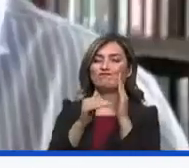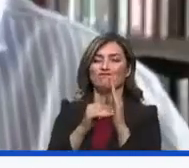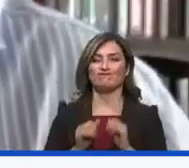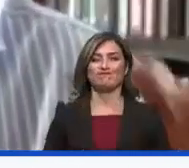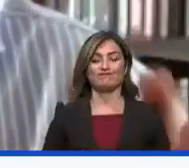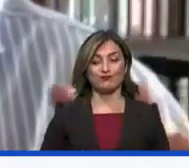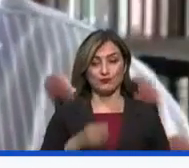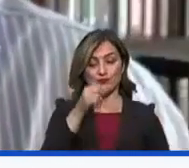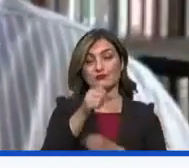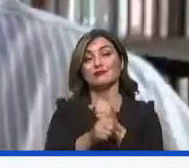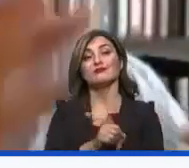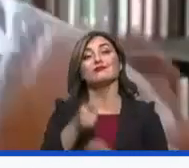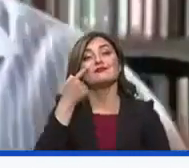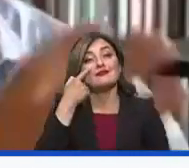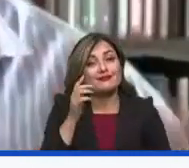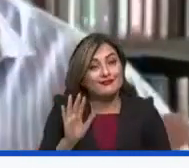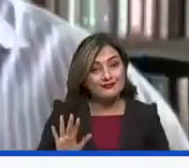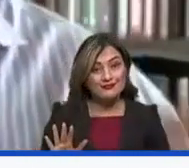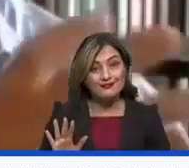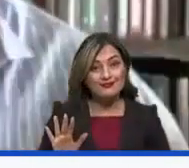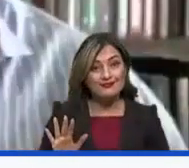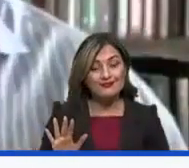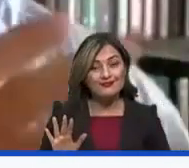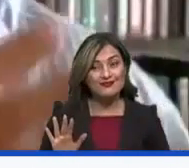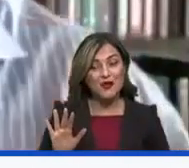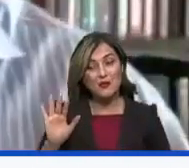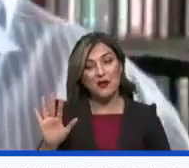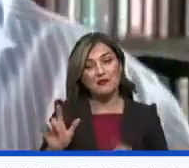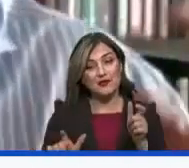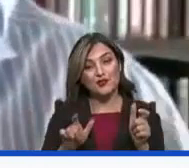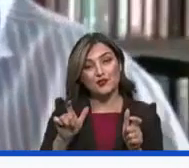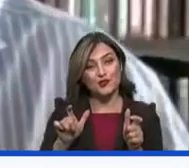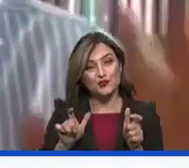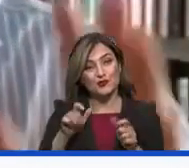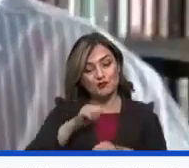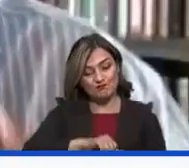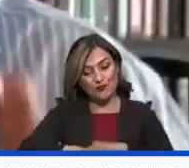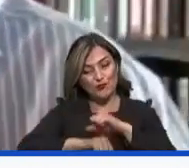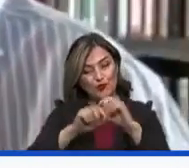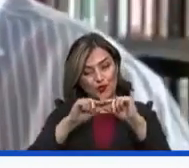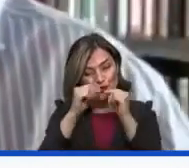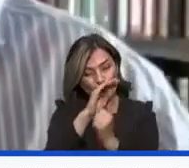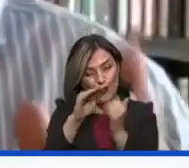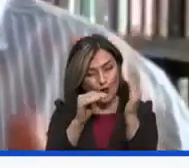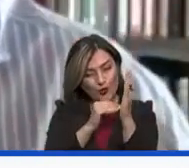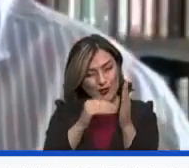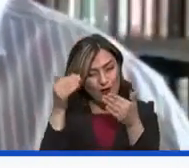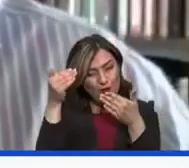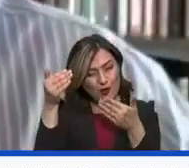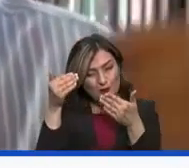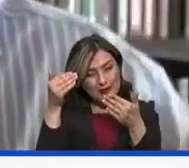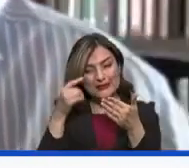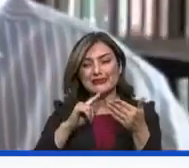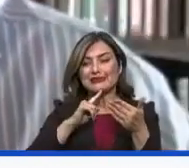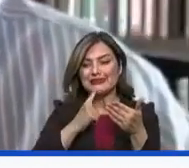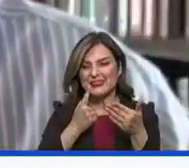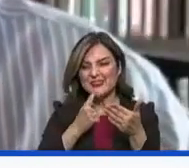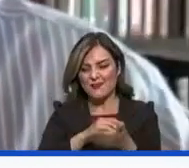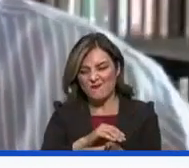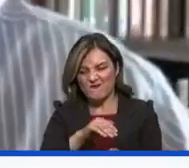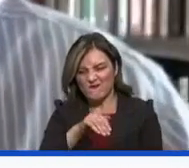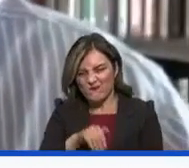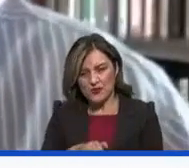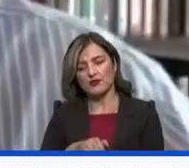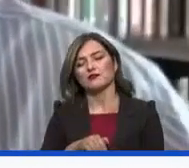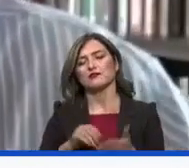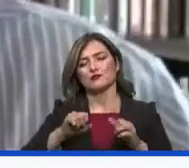año en el que se va a demostrar si es que existe o no actores dispuestos a construir una oposición política seria, consistente, que